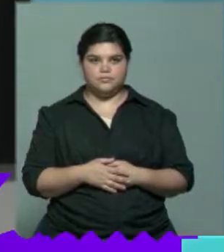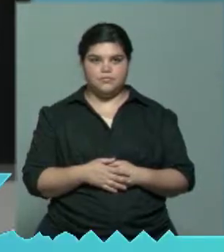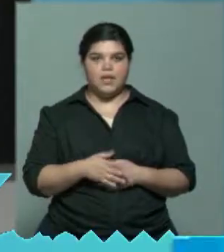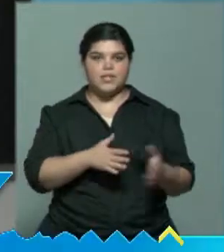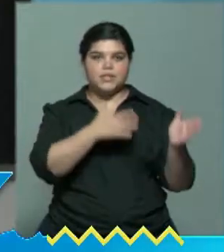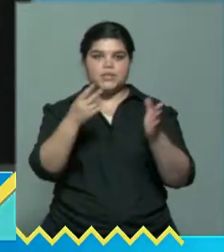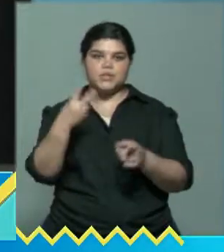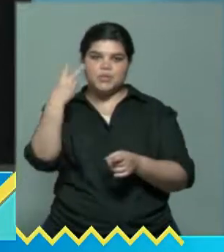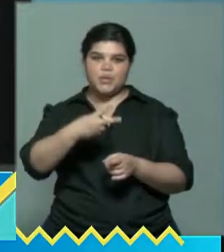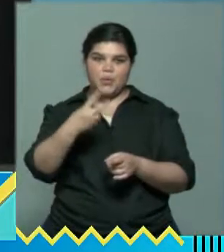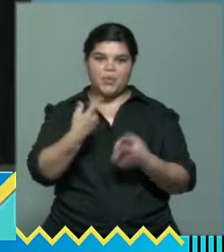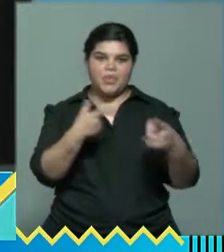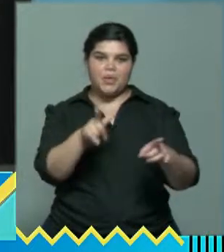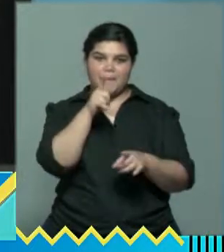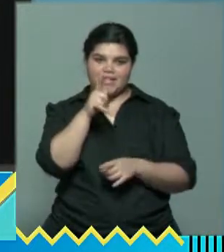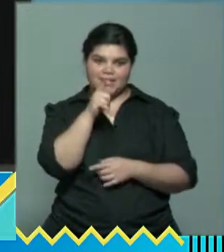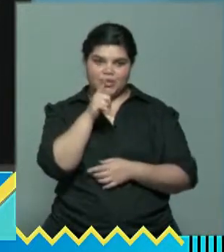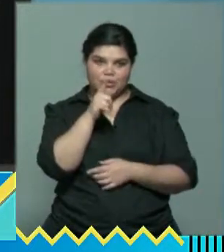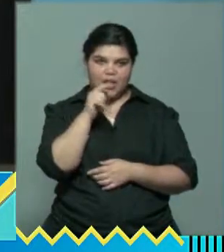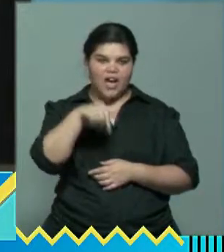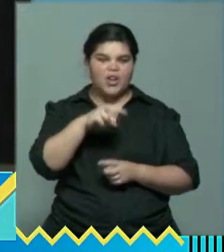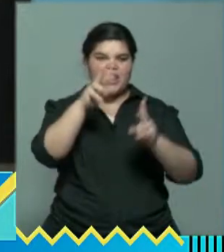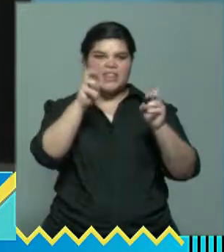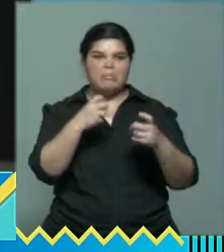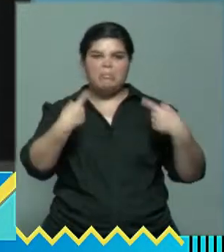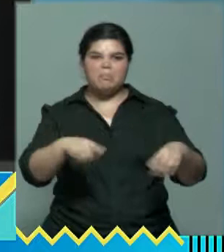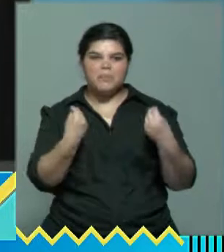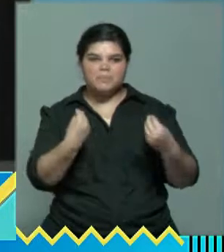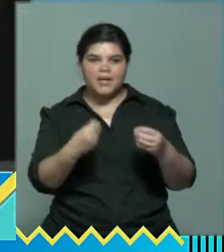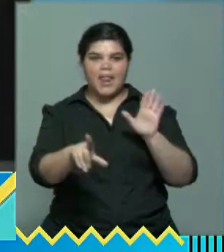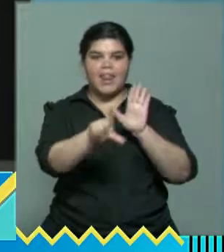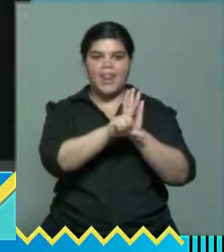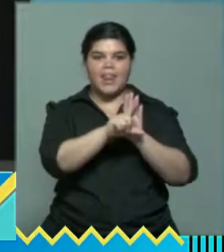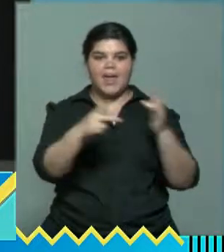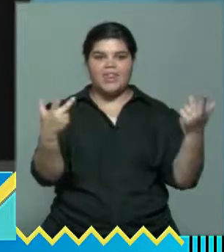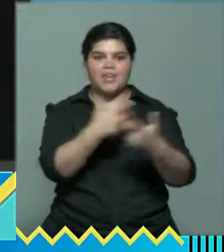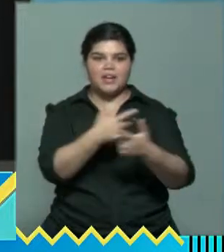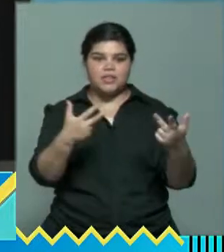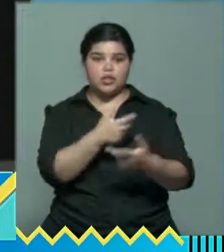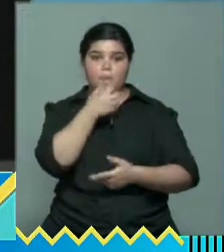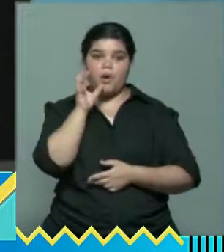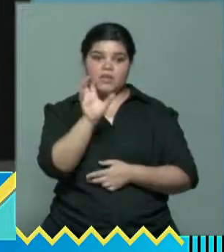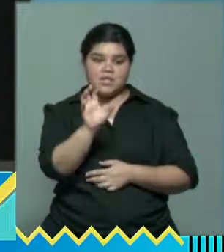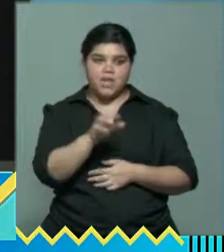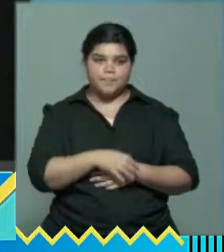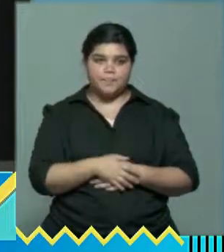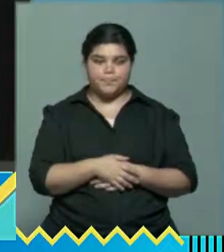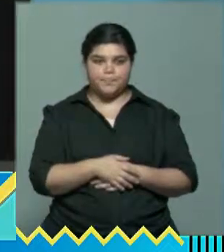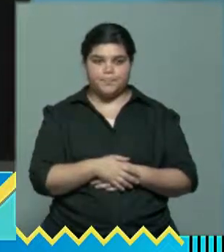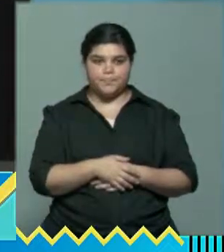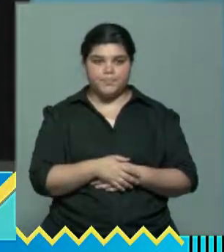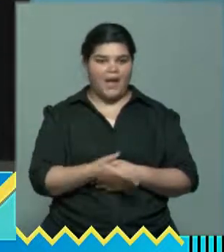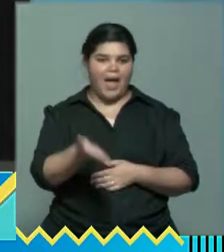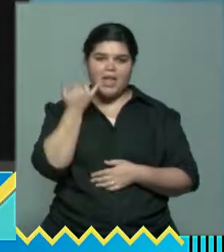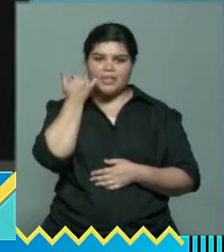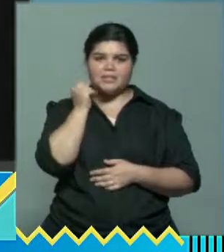Segundo bloque de Distintos Parecidos, estamos hablando de esta nueva ley de tránsito provincial y que recién lo mencionaba,